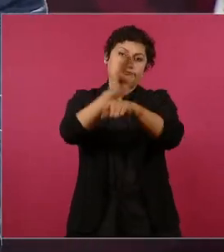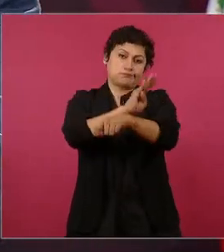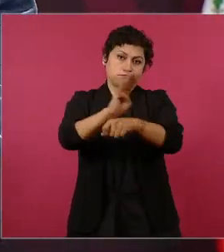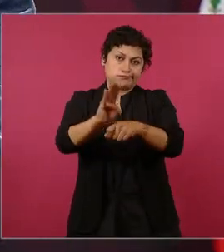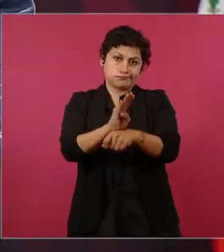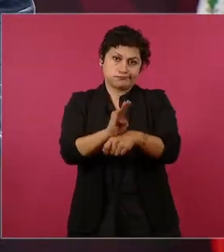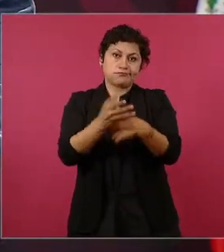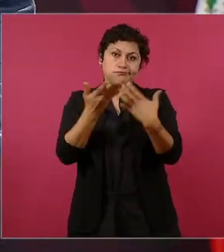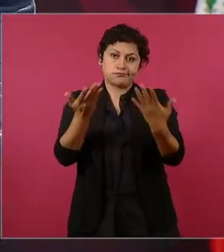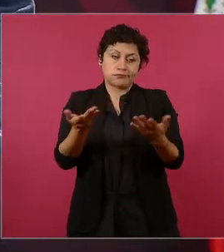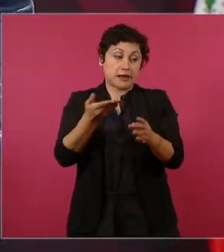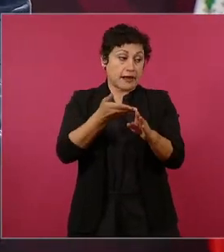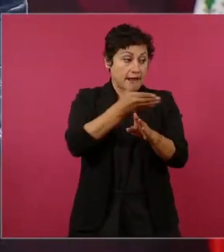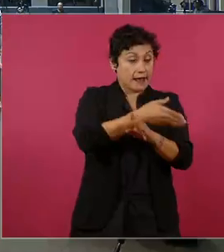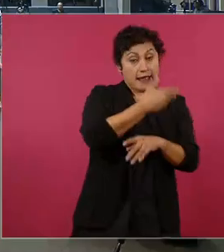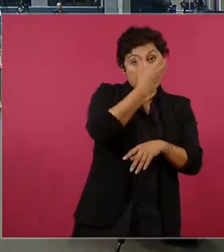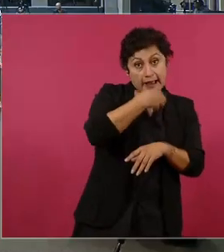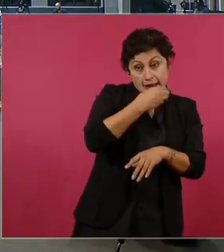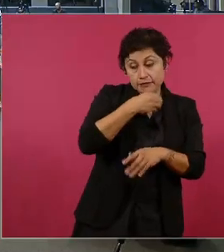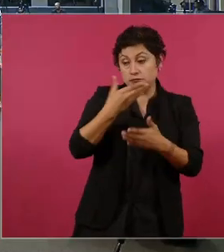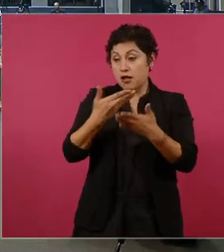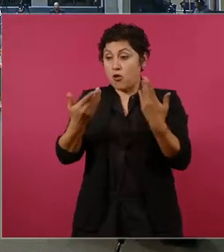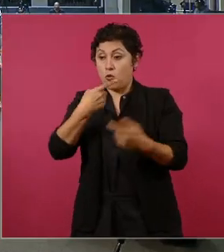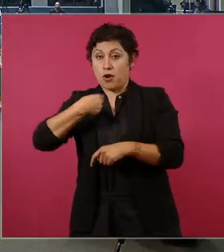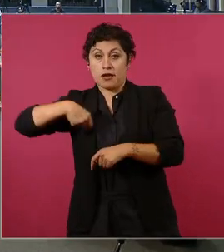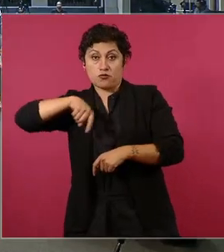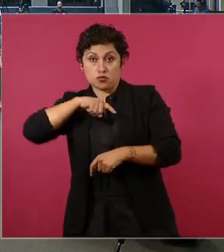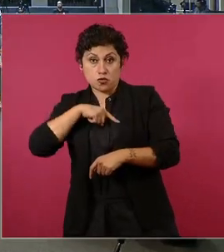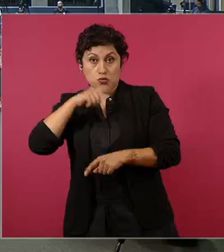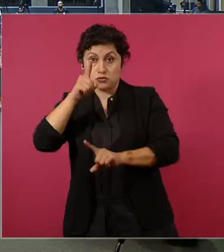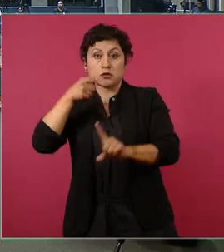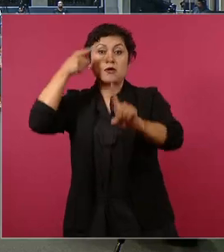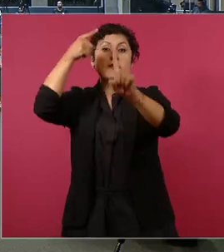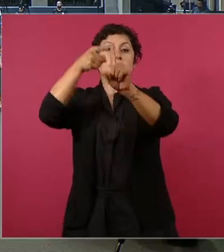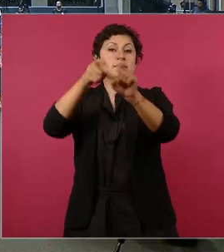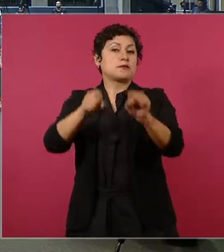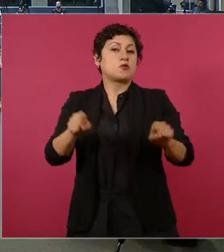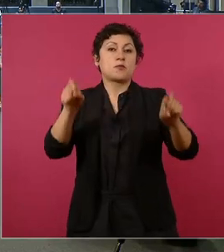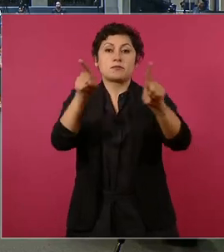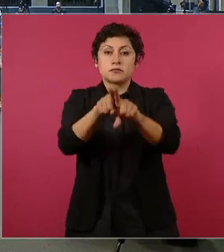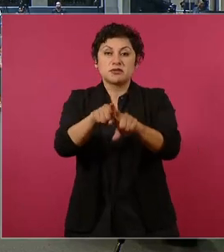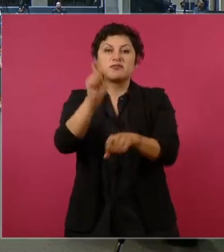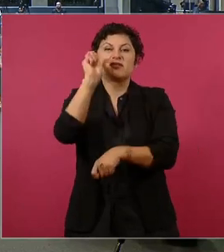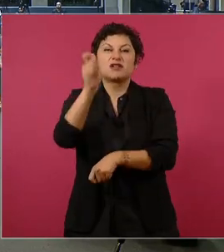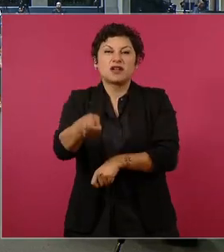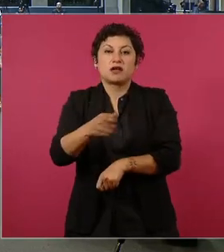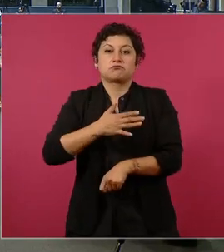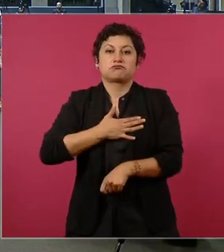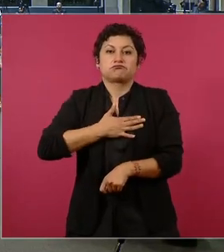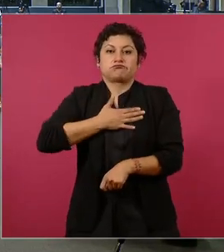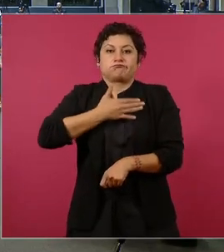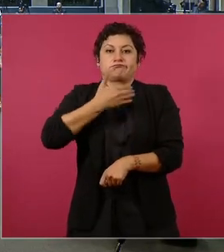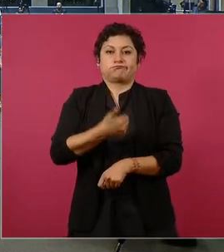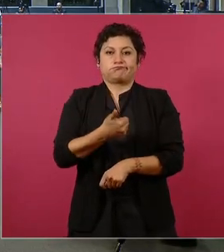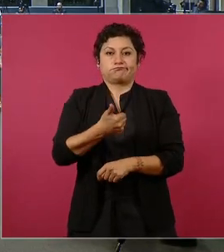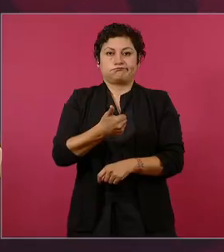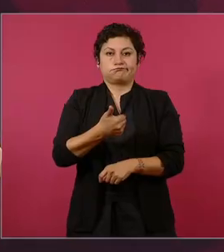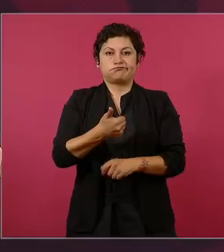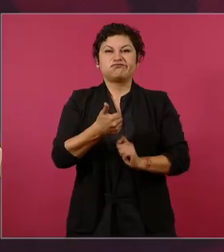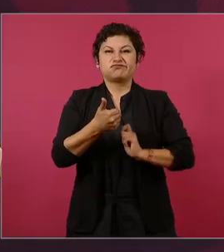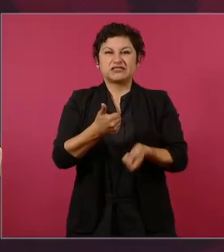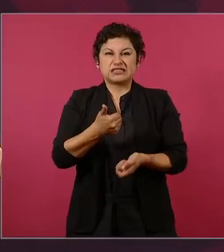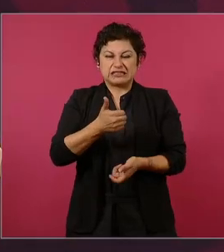bienestar. ¿Cómo llegar al bienestar? ¿Qué significa estar bien?